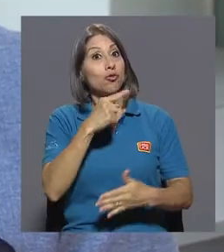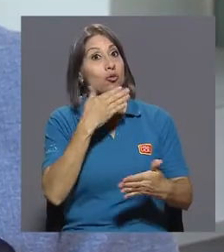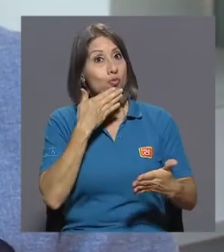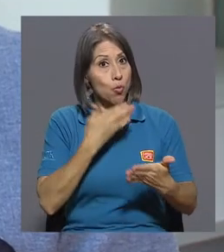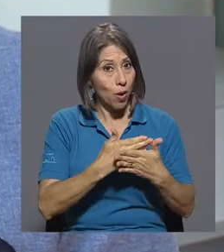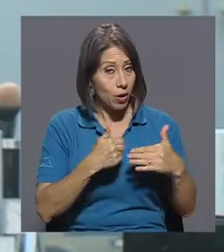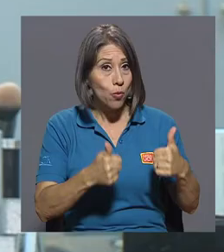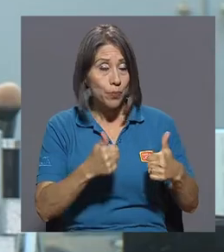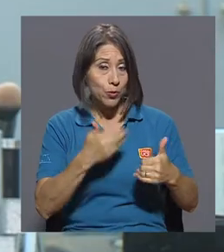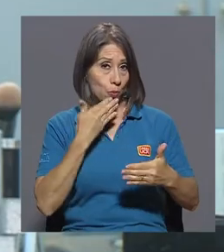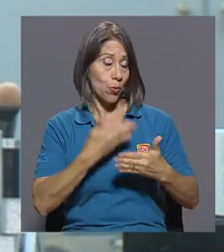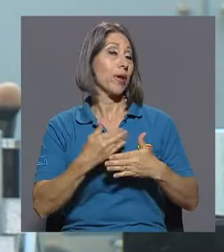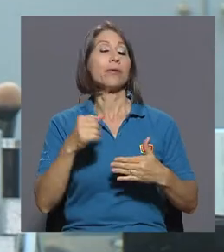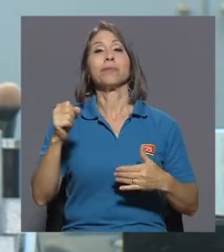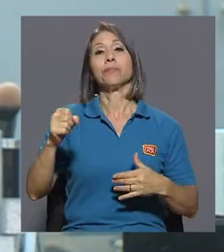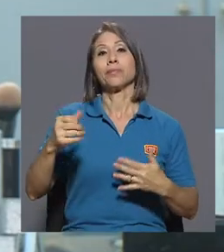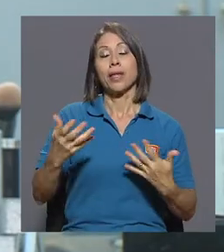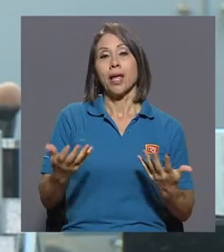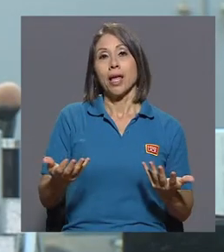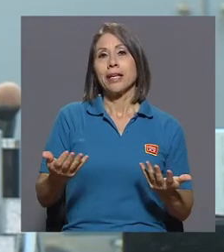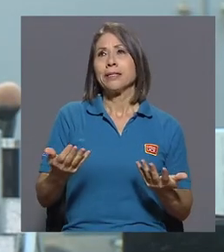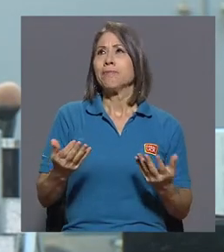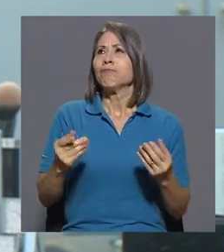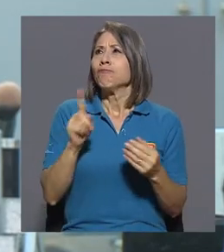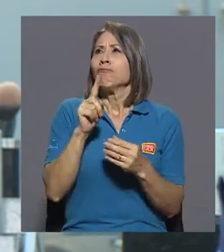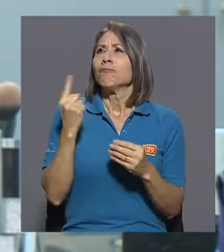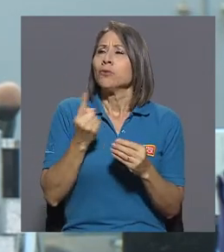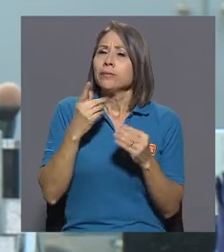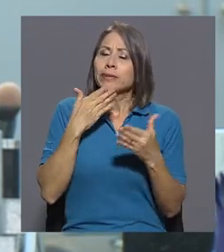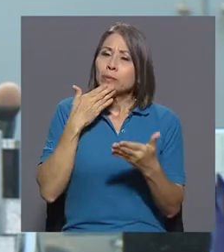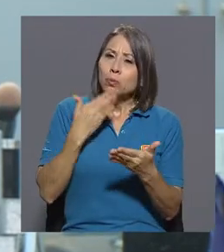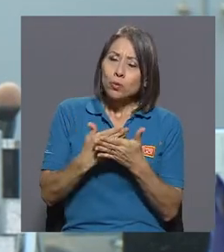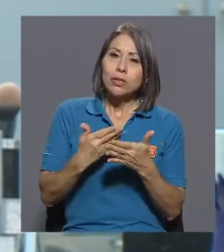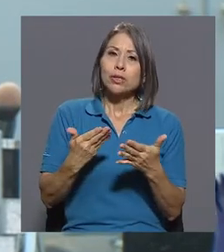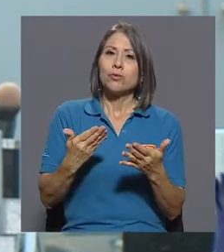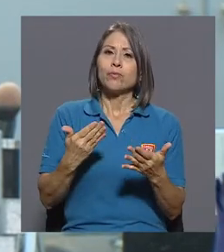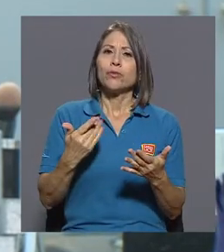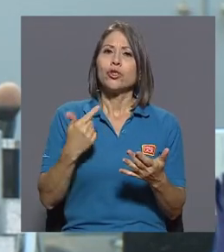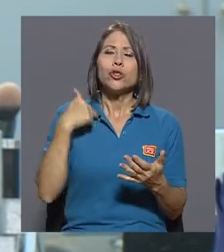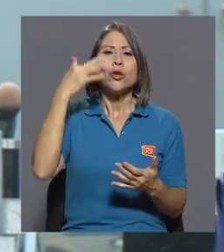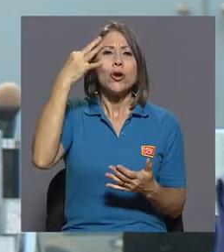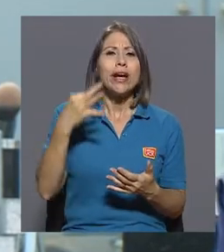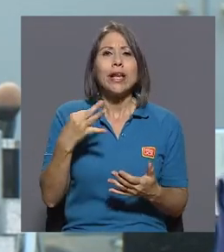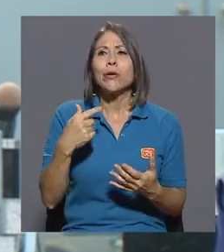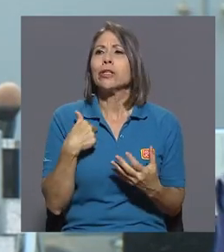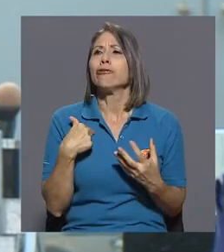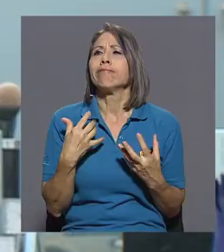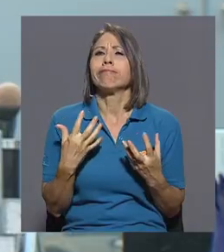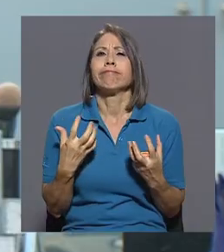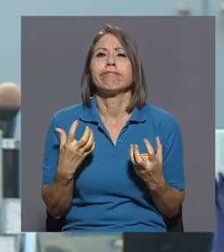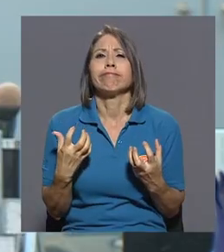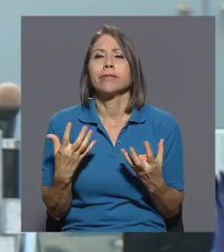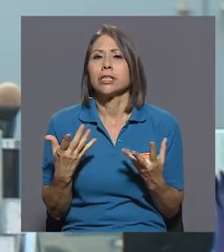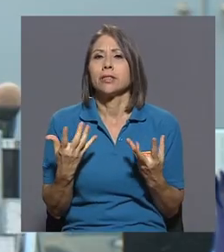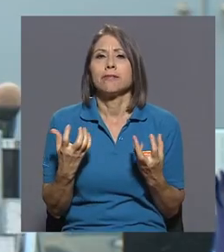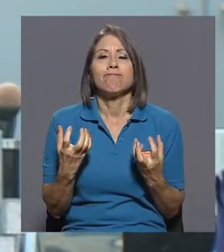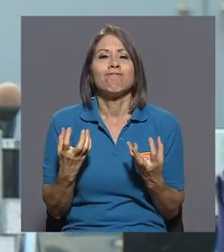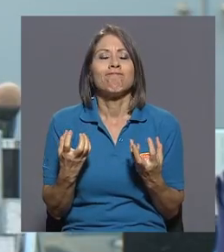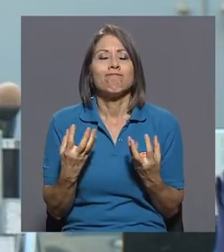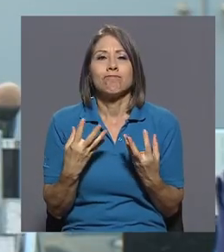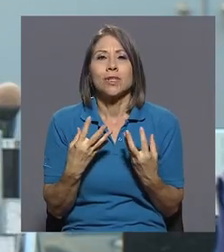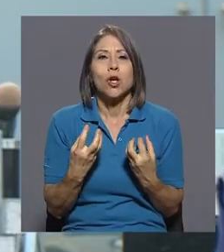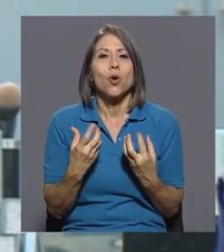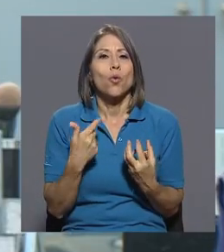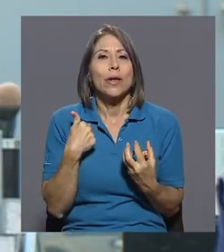bueno. Mucha confianza. Más que bueno, yo creo que tengo el hambre. Y yo creo que cuando uno tiene el